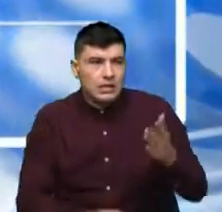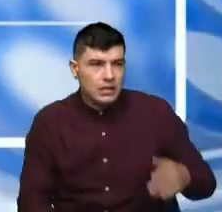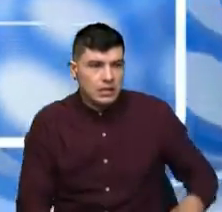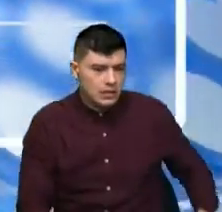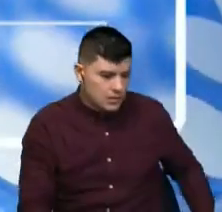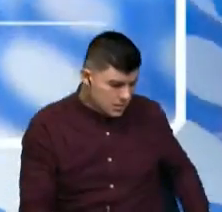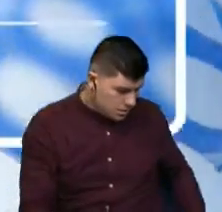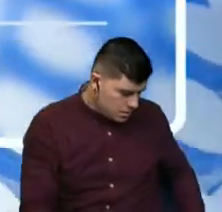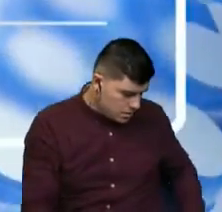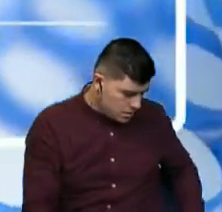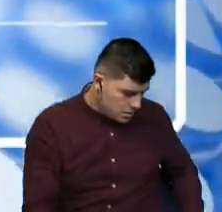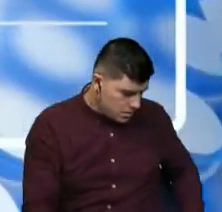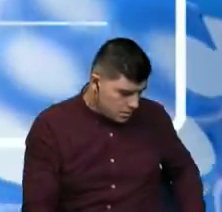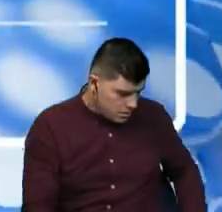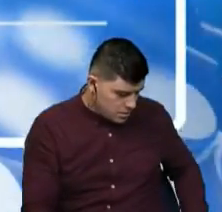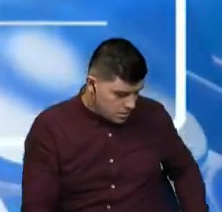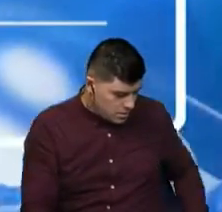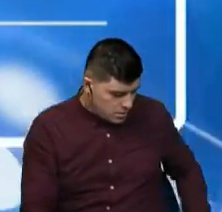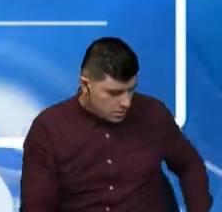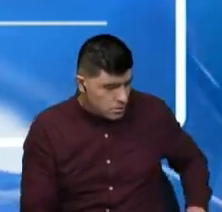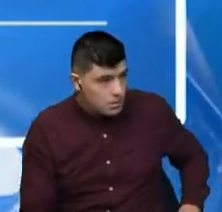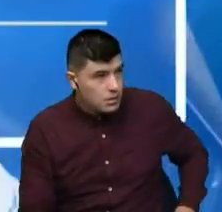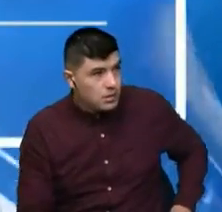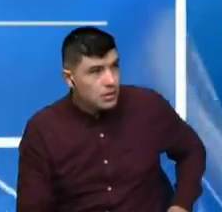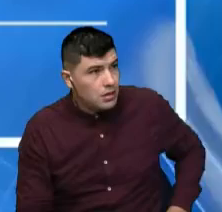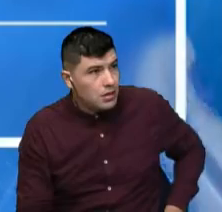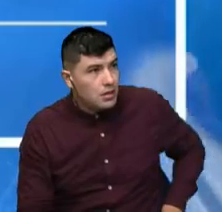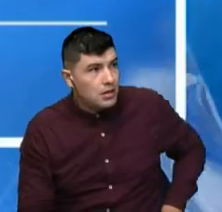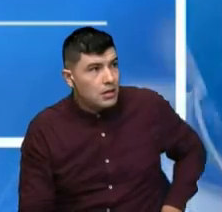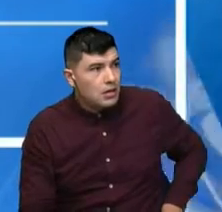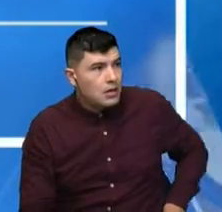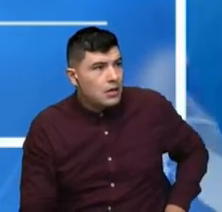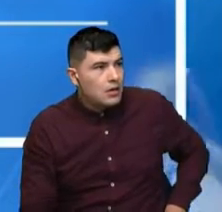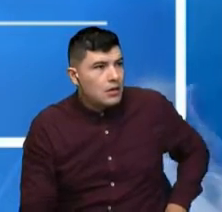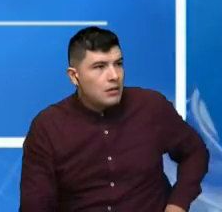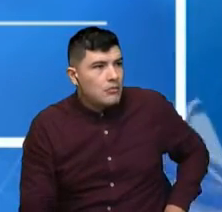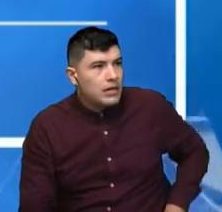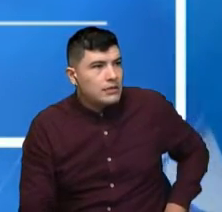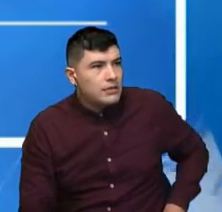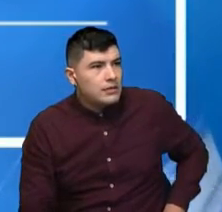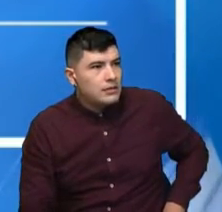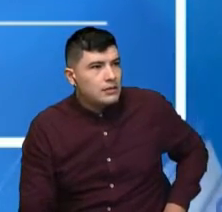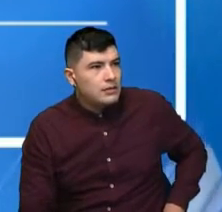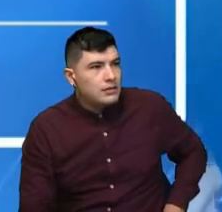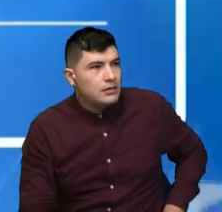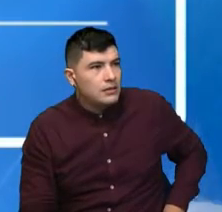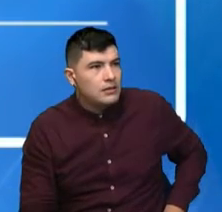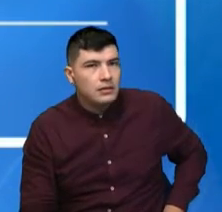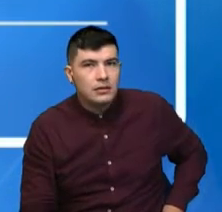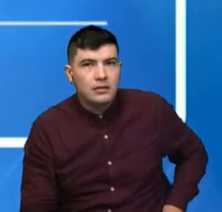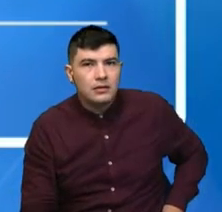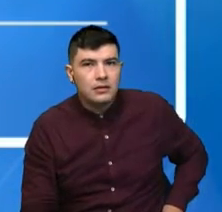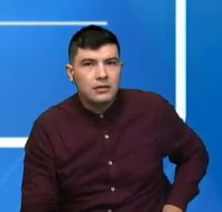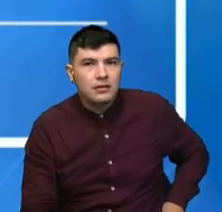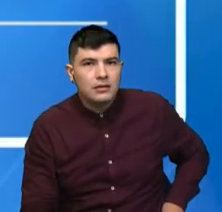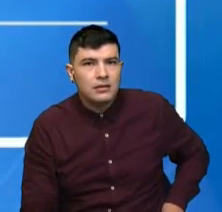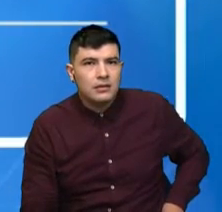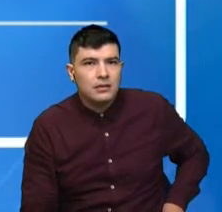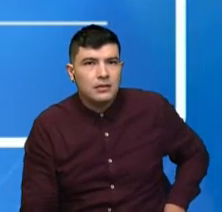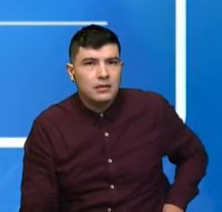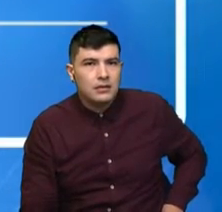por ejemplo sevilla es preguntarles a todos estos laboratorios dueños de estos medicamentos y ellos tienen stock